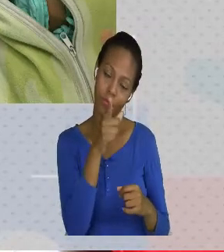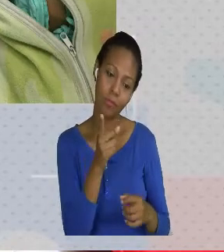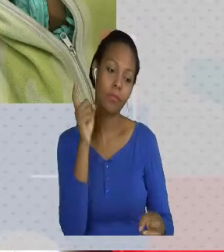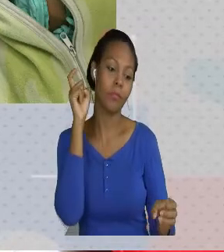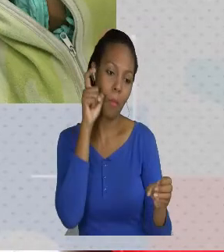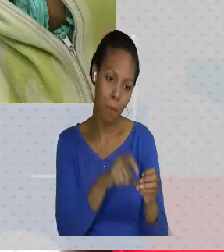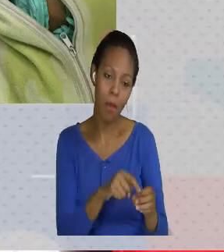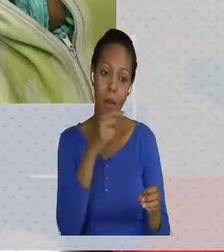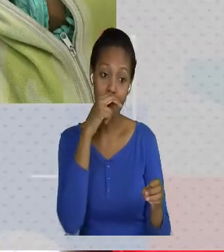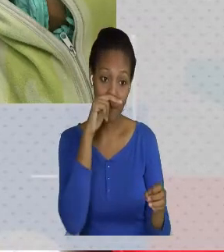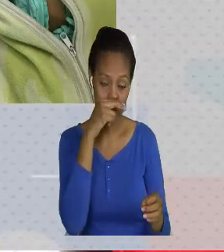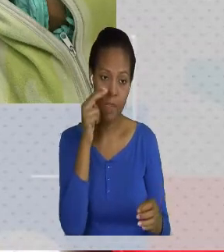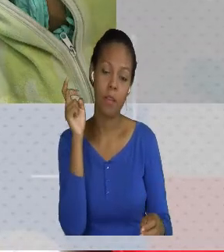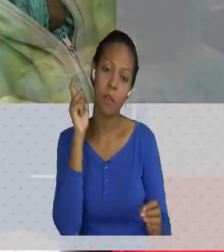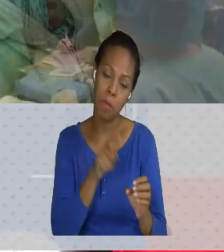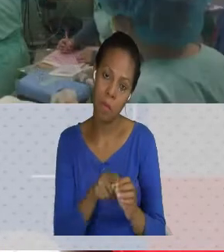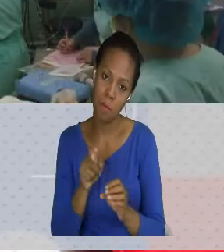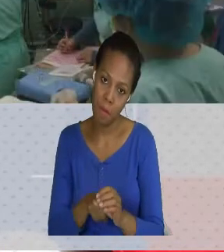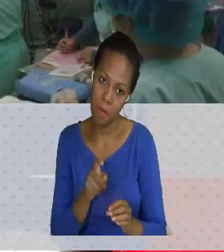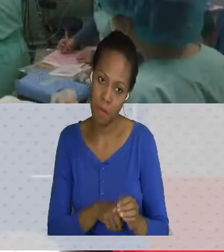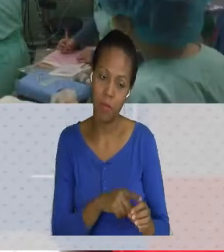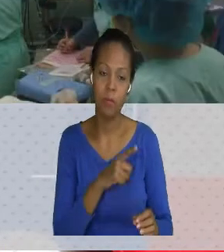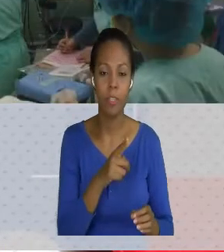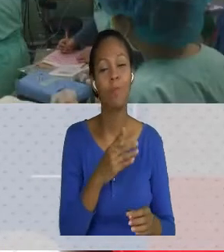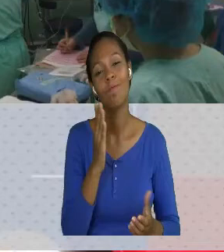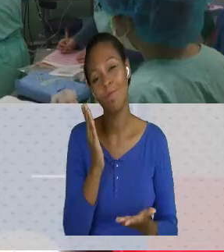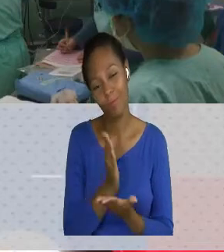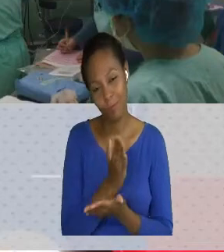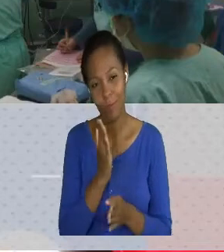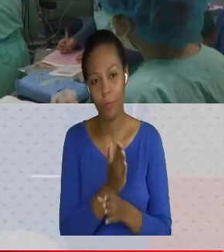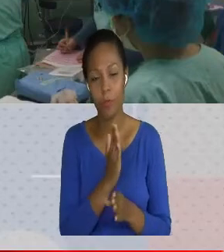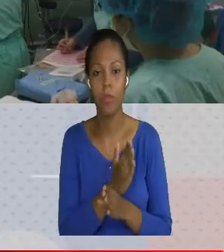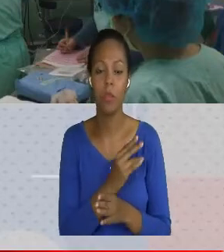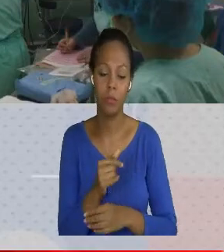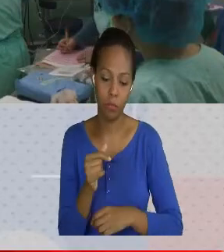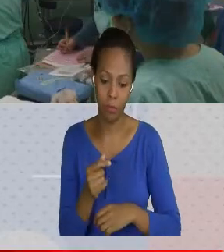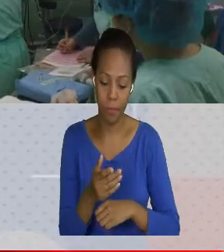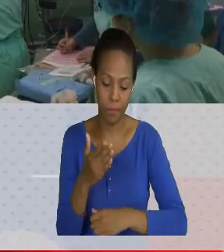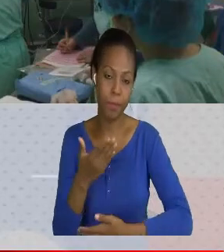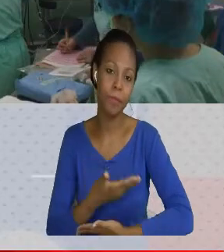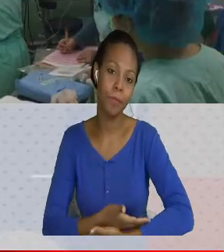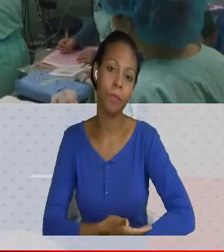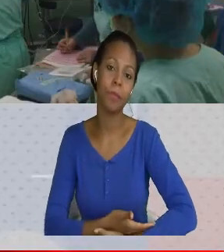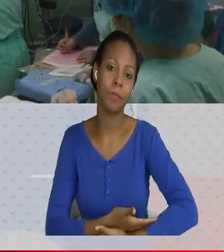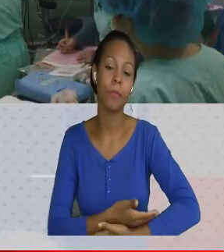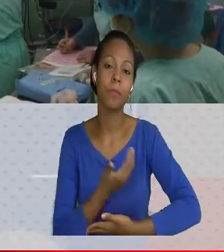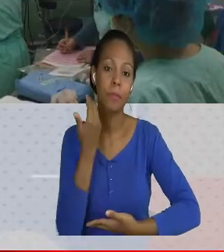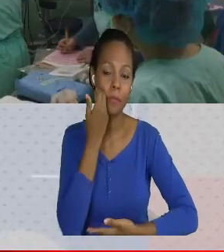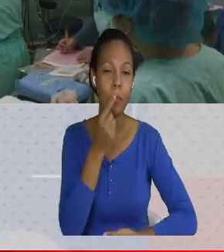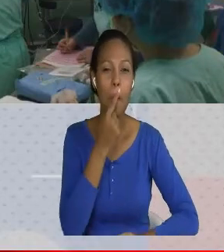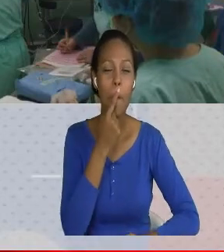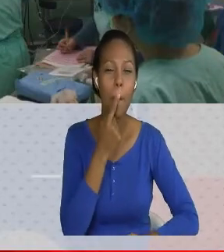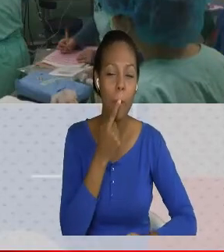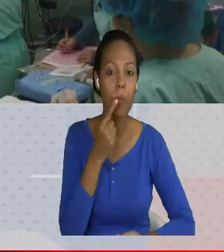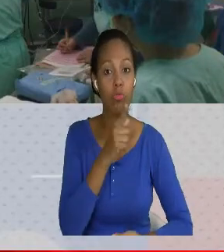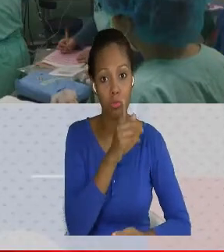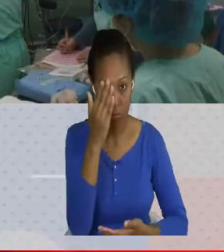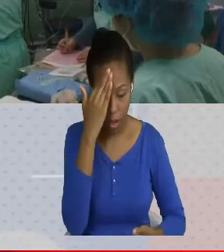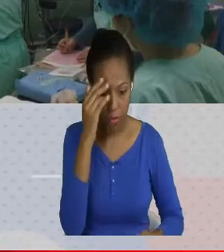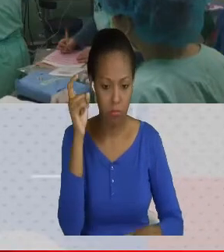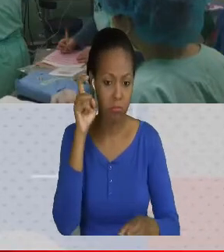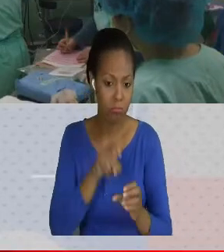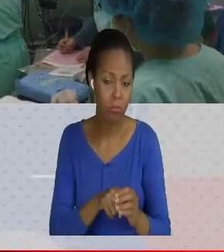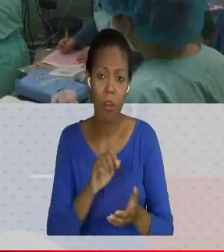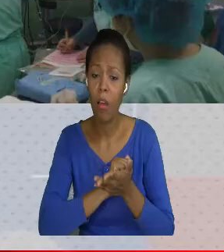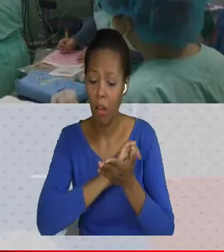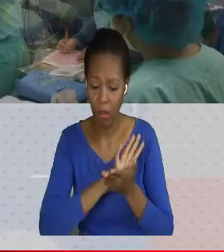sus niños que tengan esta dificultad. Ya saben que las inscripciones son totalmente gratis, la cirugía es gratis